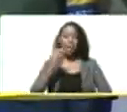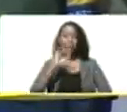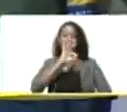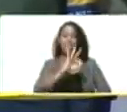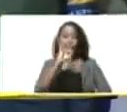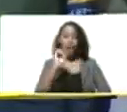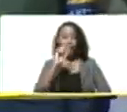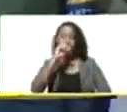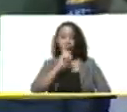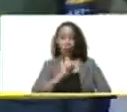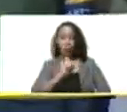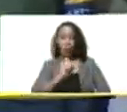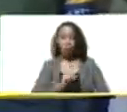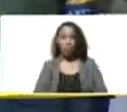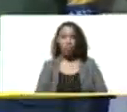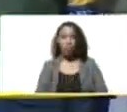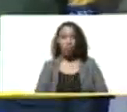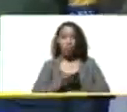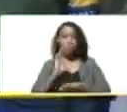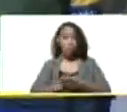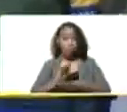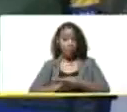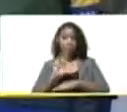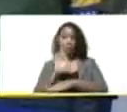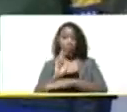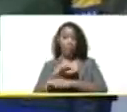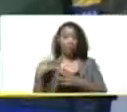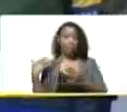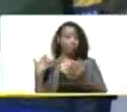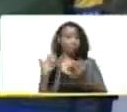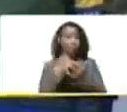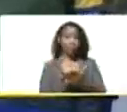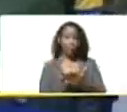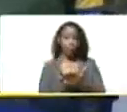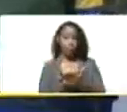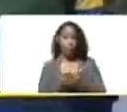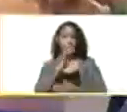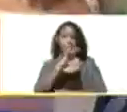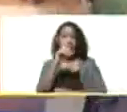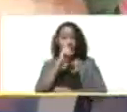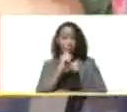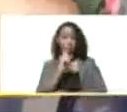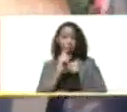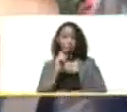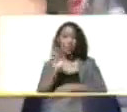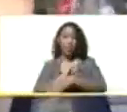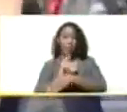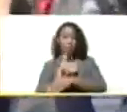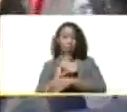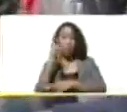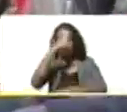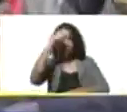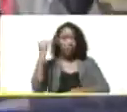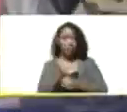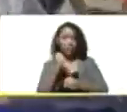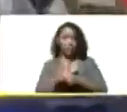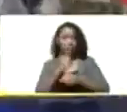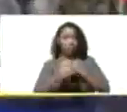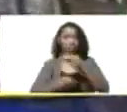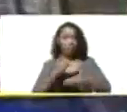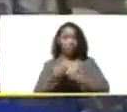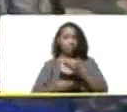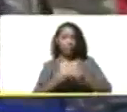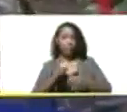años pasan muy rápido, presidente. 30 años pasan muy rápido, ha sido una vorágine